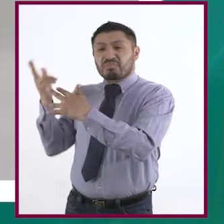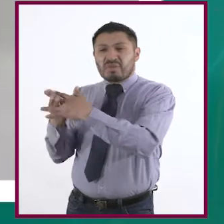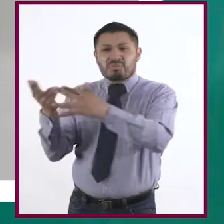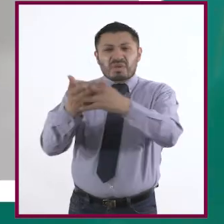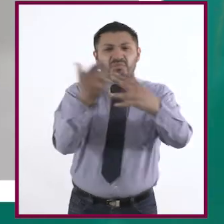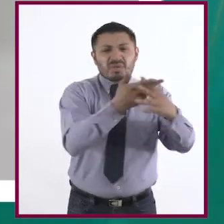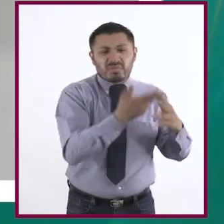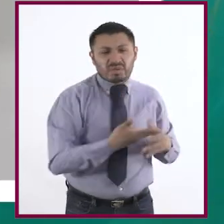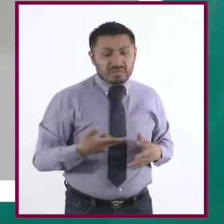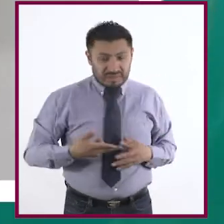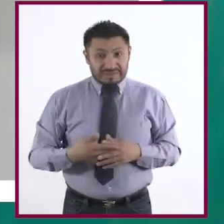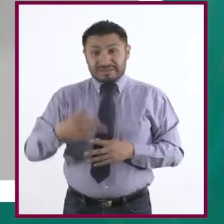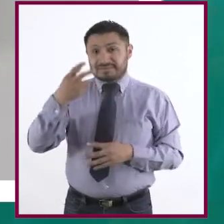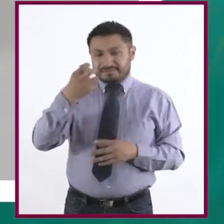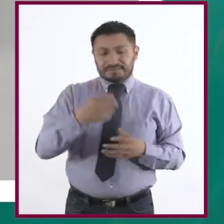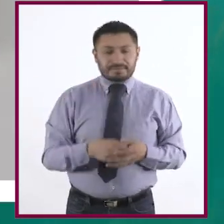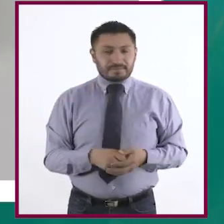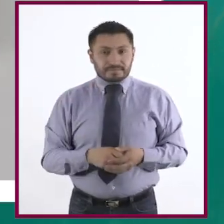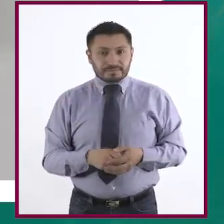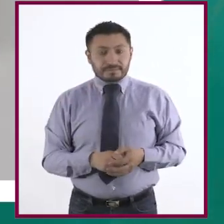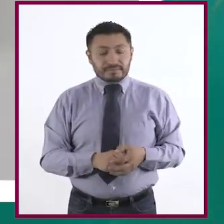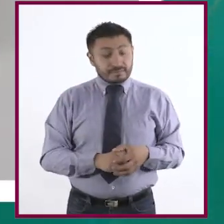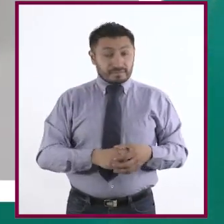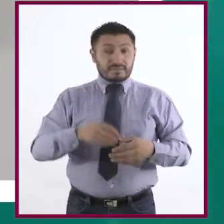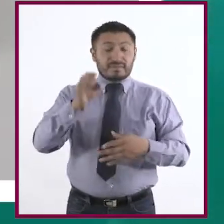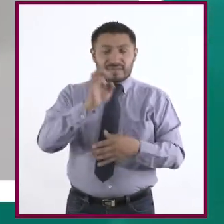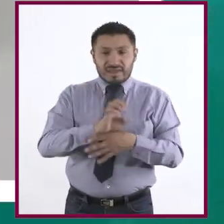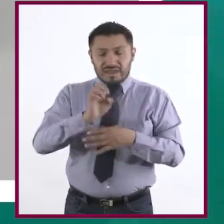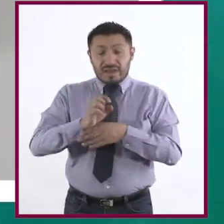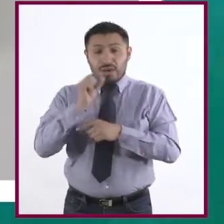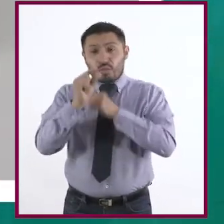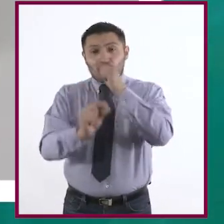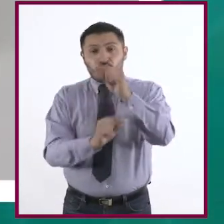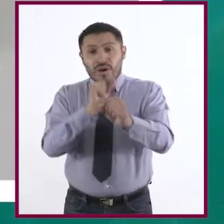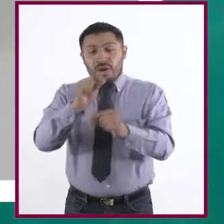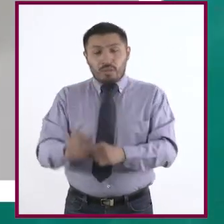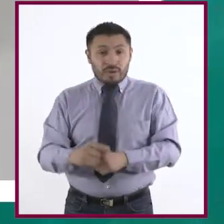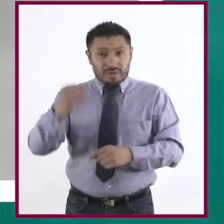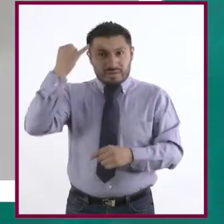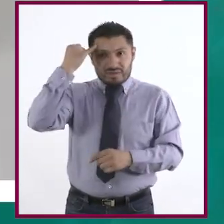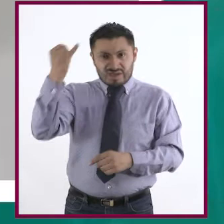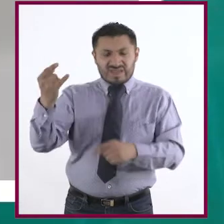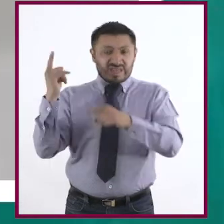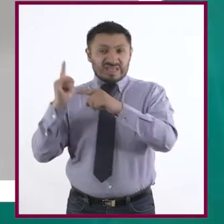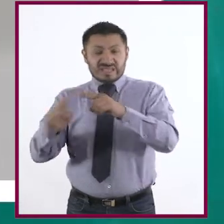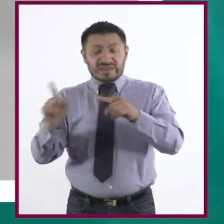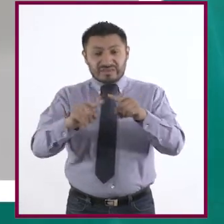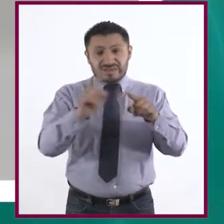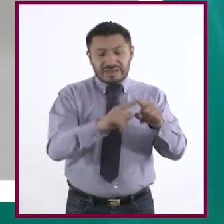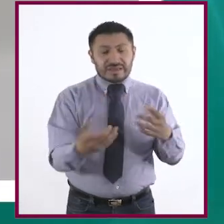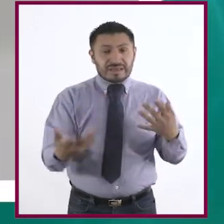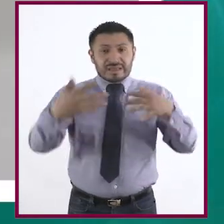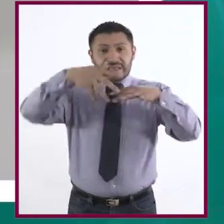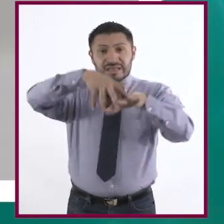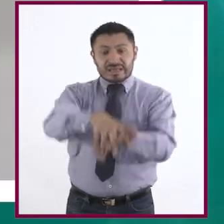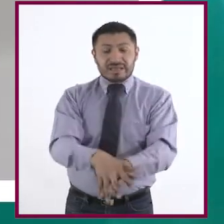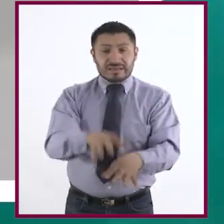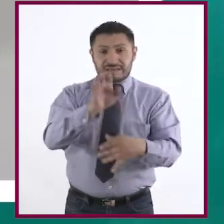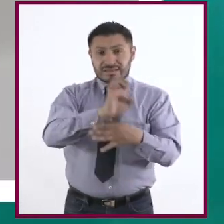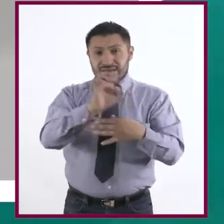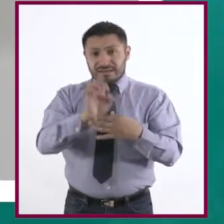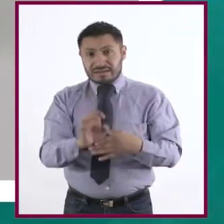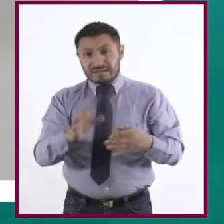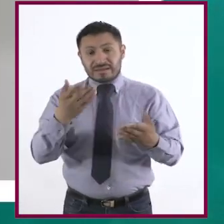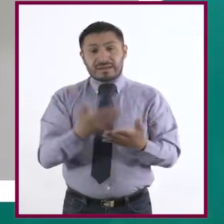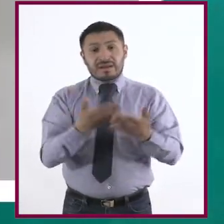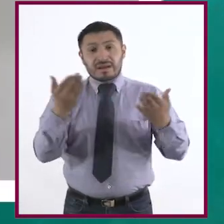se mezclaron muchas ideas sociales. Entonces, más que eliminar a la enfermedad, por ejemplo, se